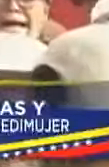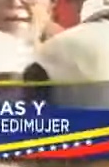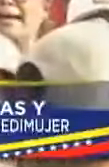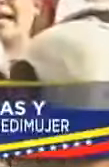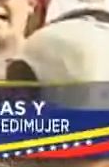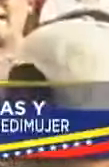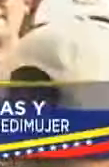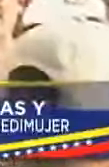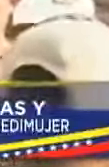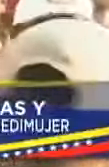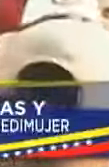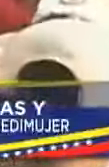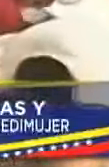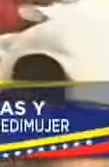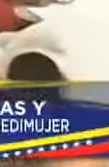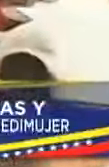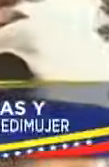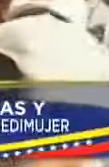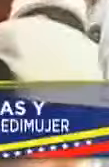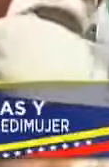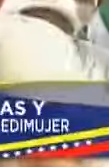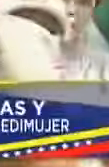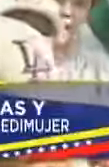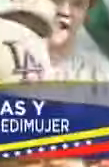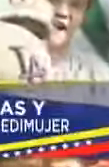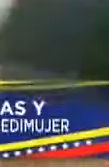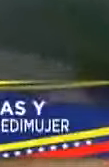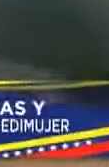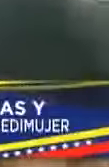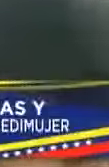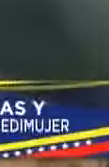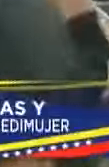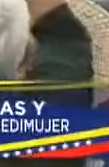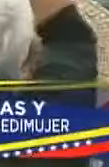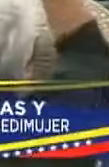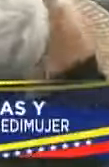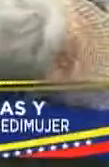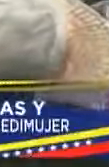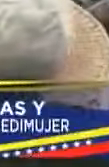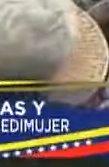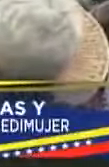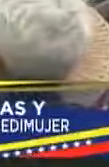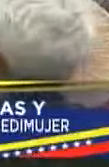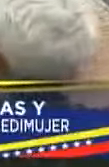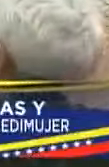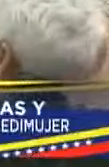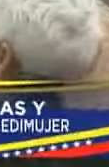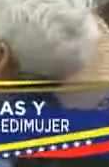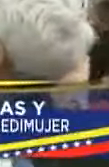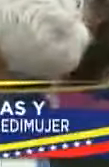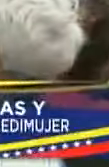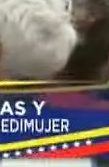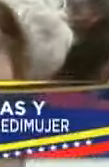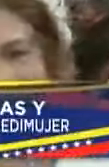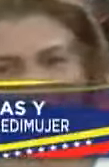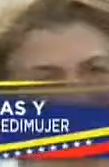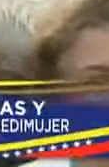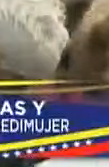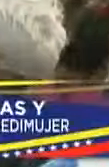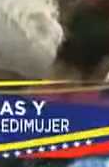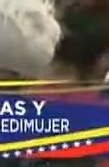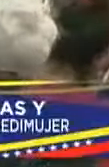Mujer sol, mujer luz. Mujer energía, mujer de la vida que nos da